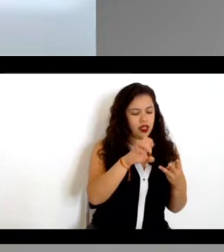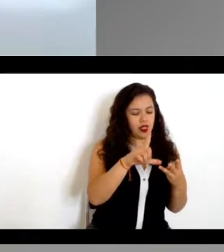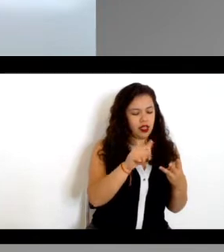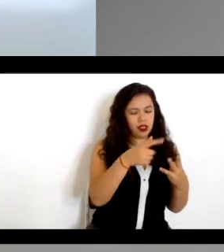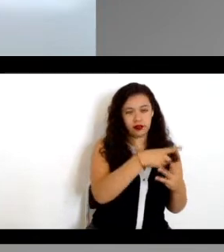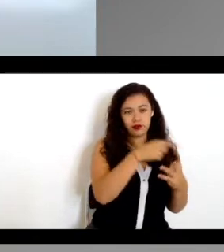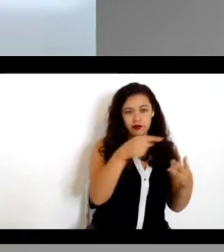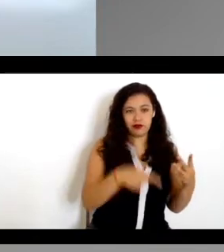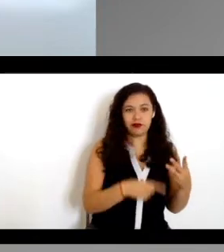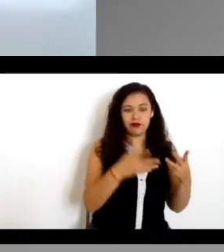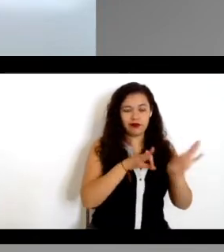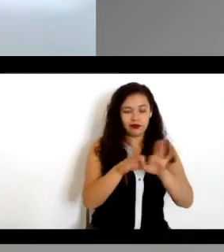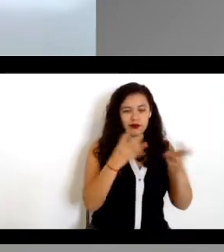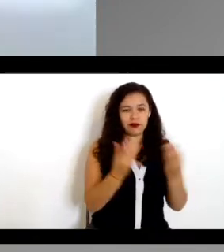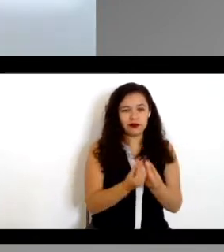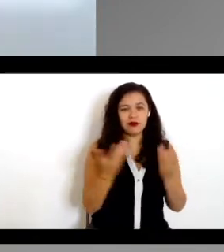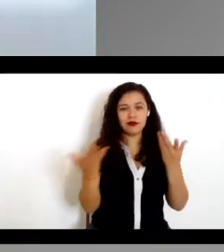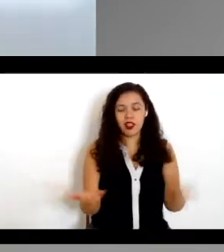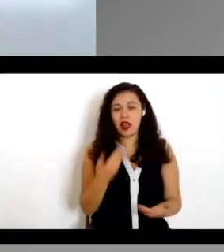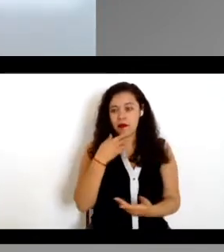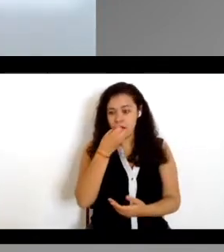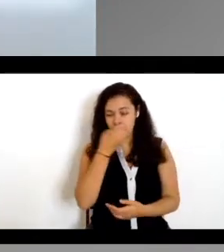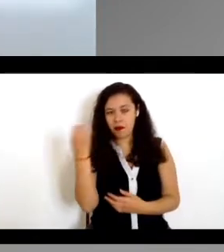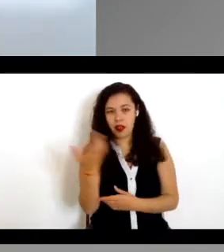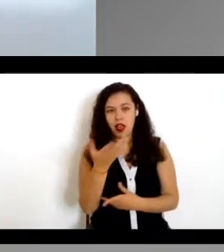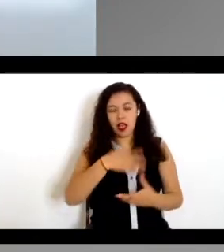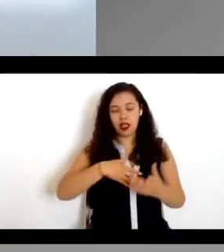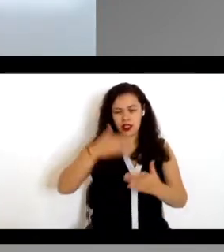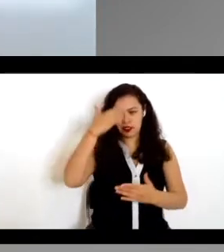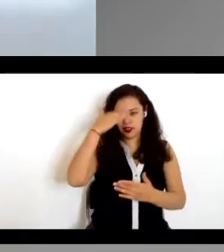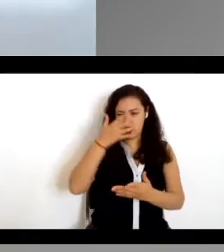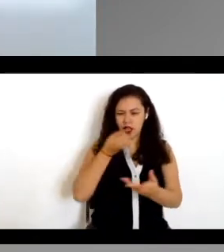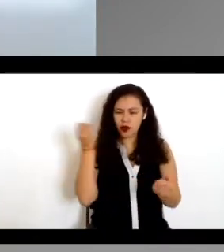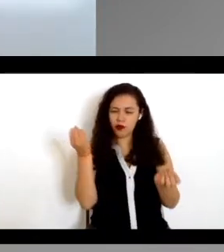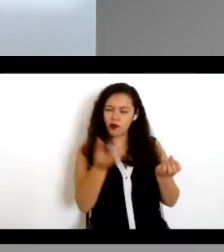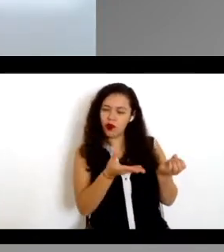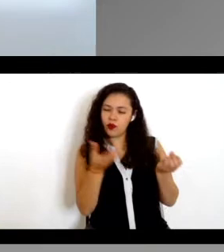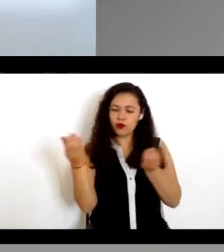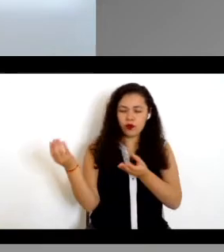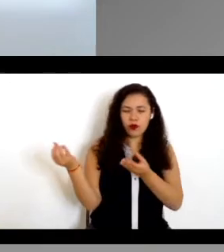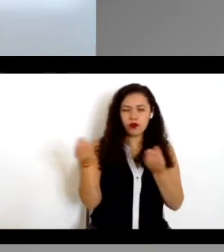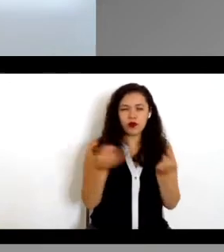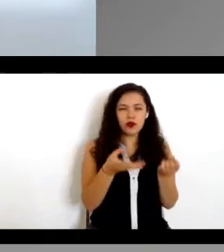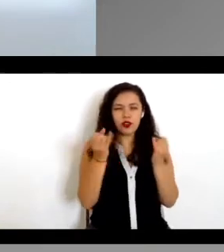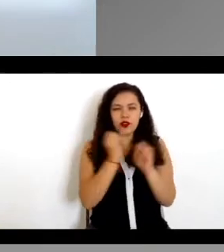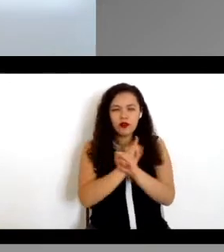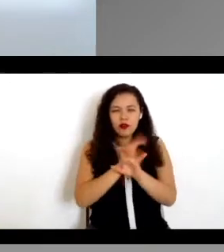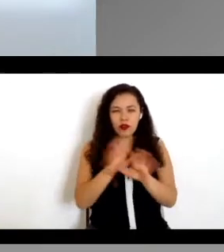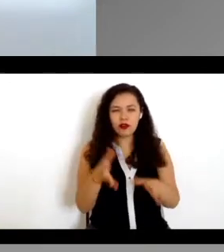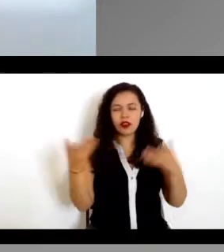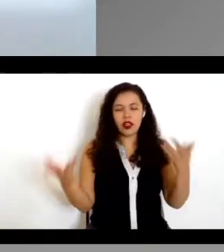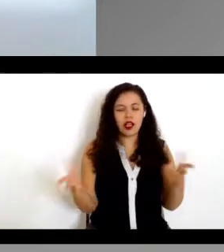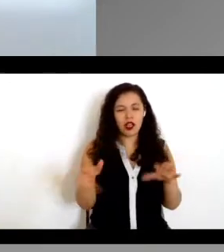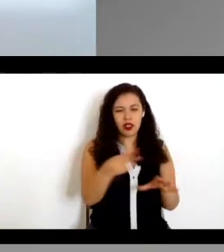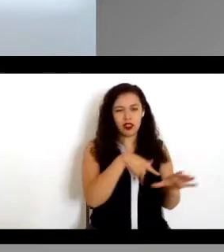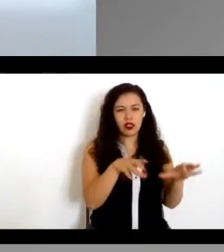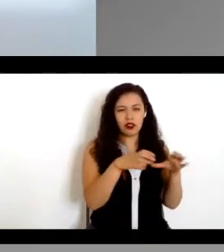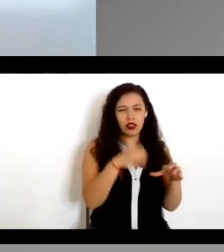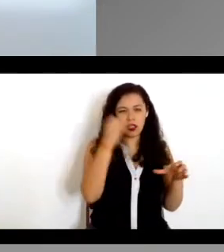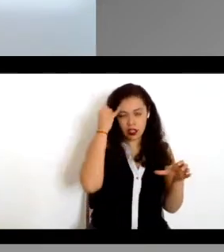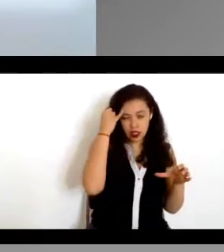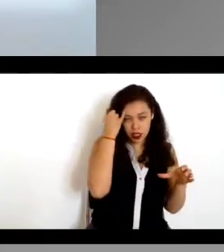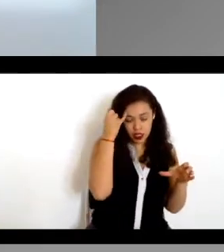fructífera labor basada en el intercambio de saberes. Un intercambio de saberes entre la comunidad indígena y la